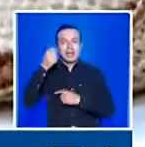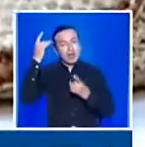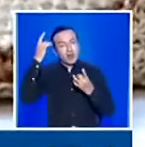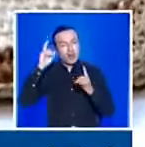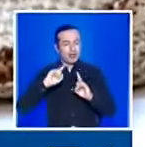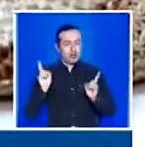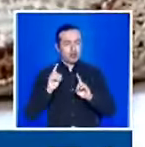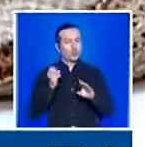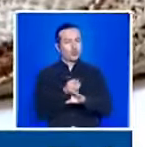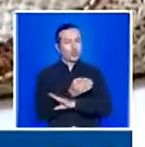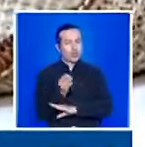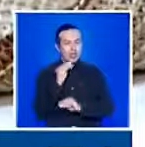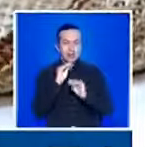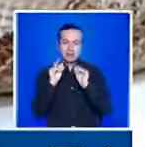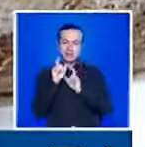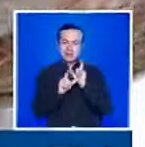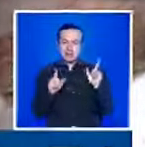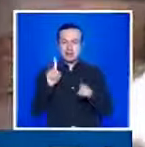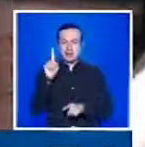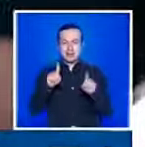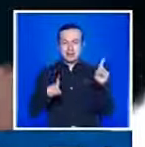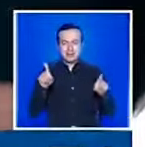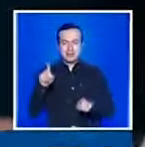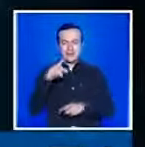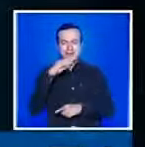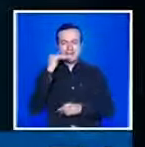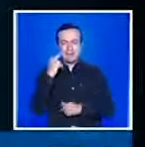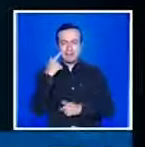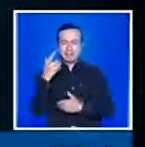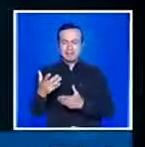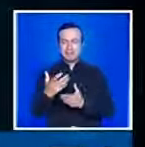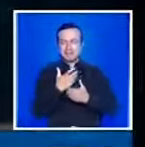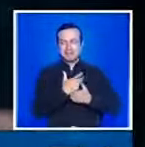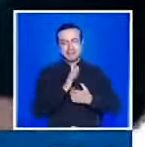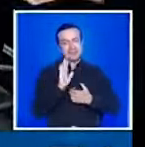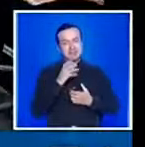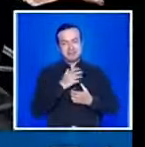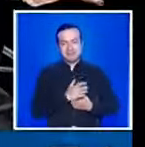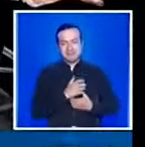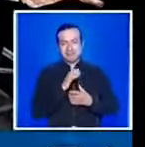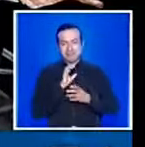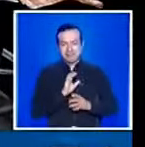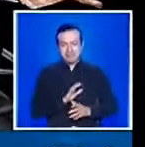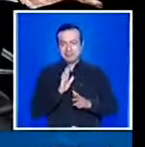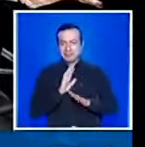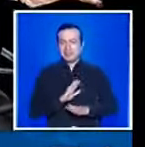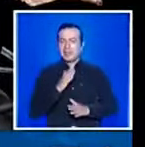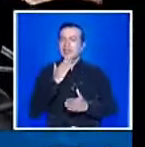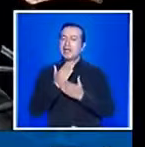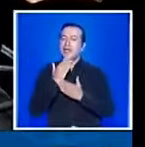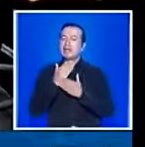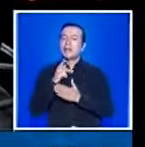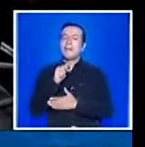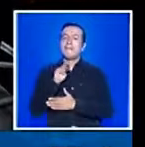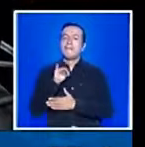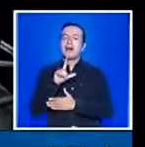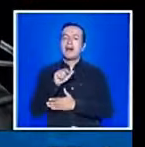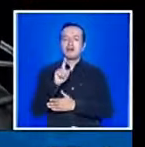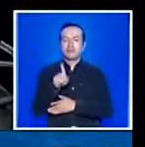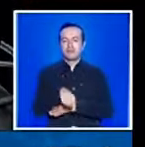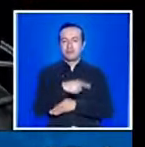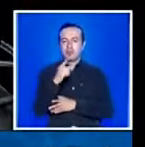los recomiendo realmente. Ya lo están tentando aún, no se dan cuenta. Pero bueno, ya esta botella se va a quedar aquí. Esta botella se encantado, va a quedar aquí. Gracias, gracias, Pablo. Vamos a ir conversando